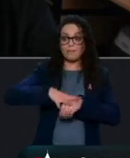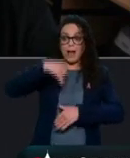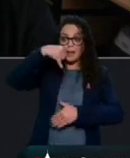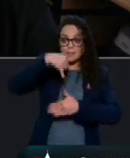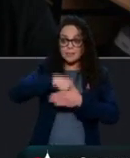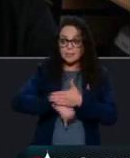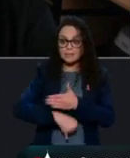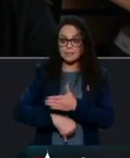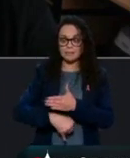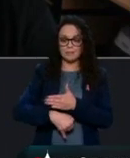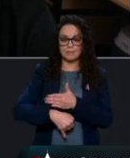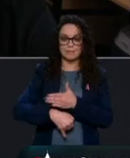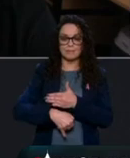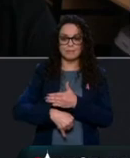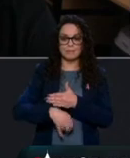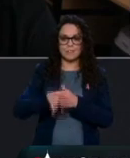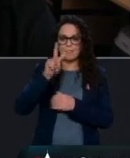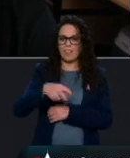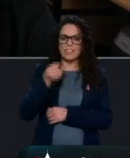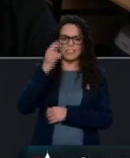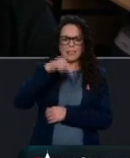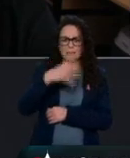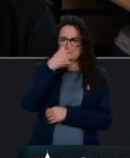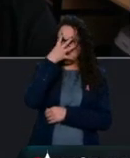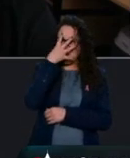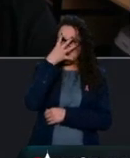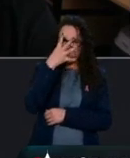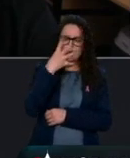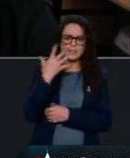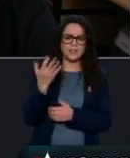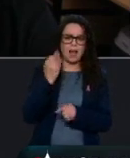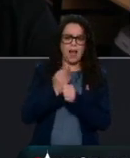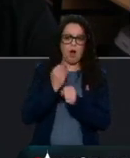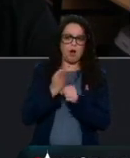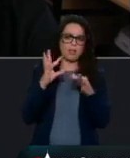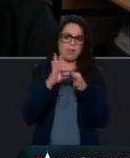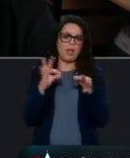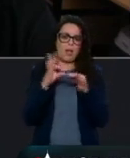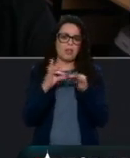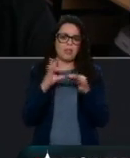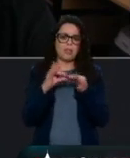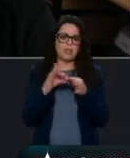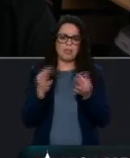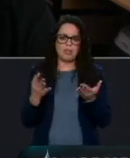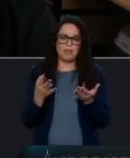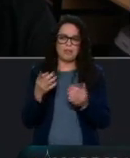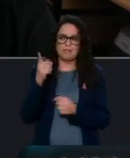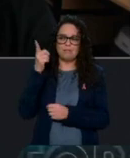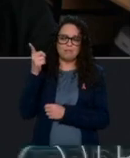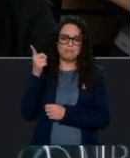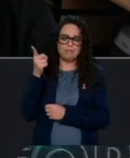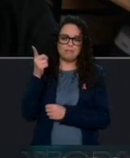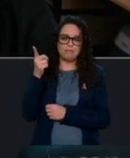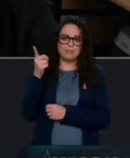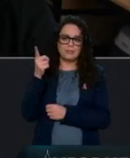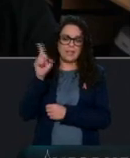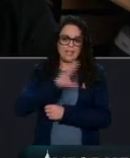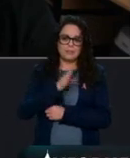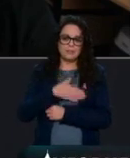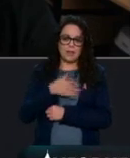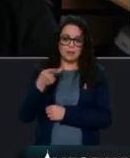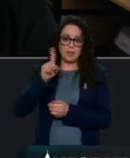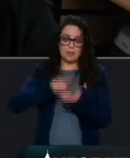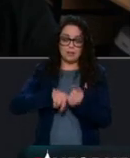nivel de descaro que implica ahora estar hablando en los términos que se está hablando, con eso que quedó, como bien dices, en